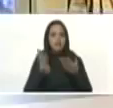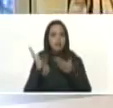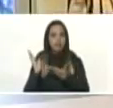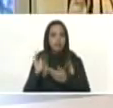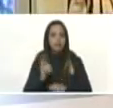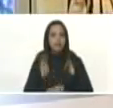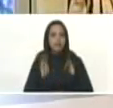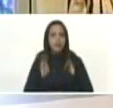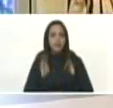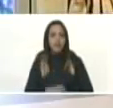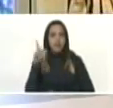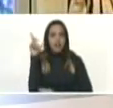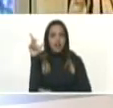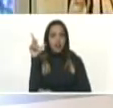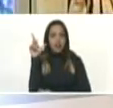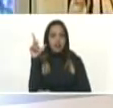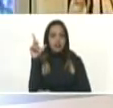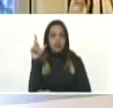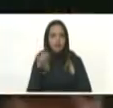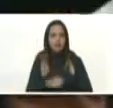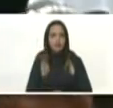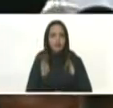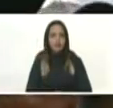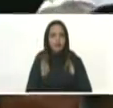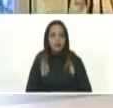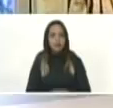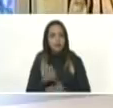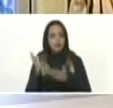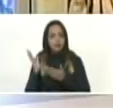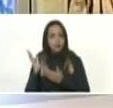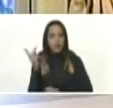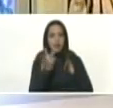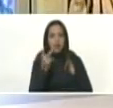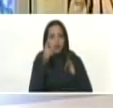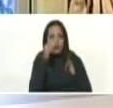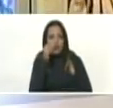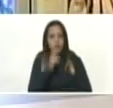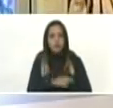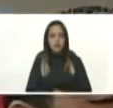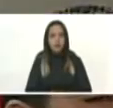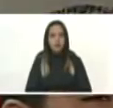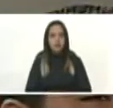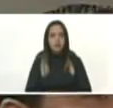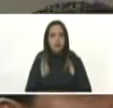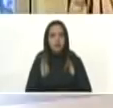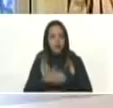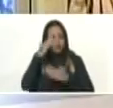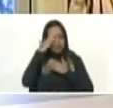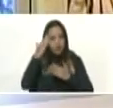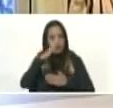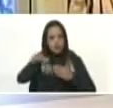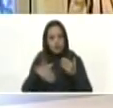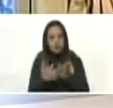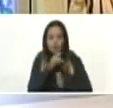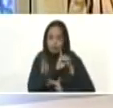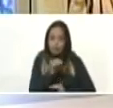De Lara, Rafael Colmenares y José Luis Valera Colmenares. Bueno, un saludo, pues. Los nombré a todos,